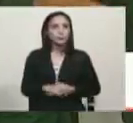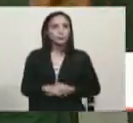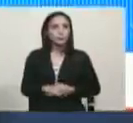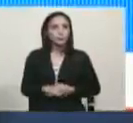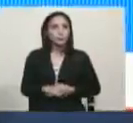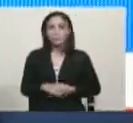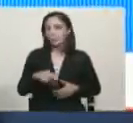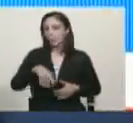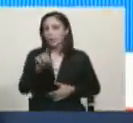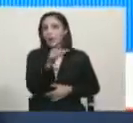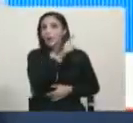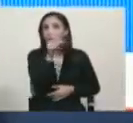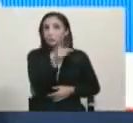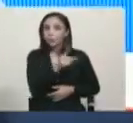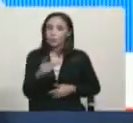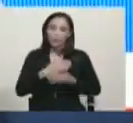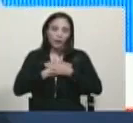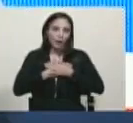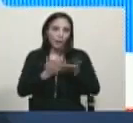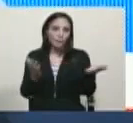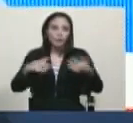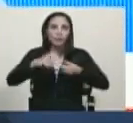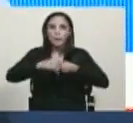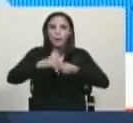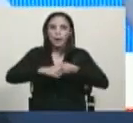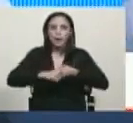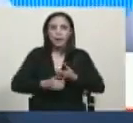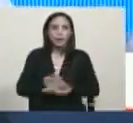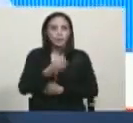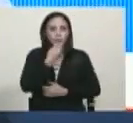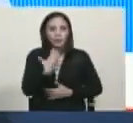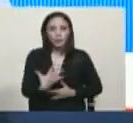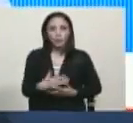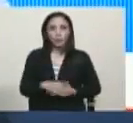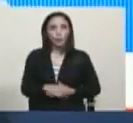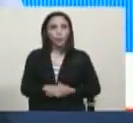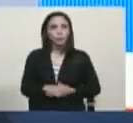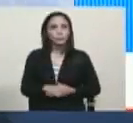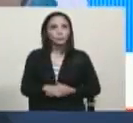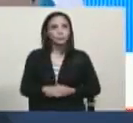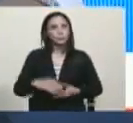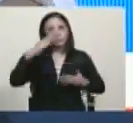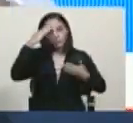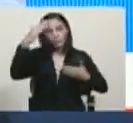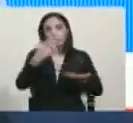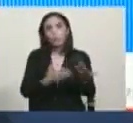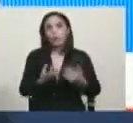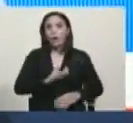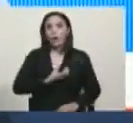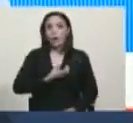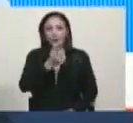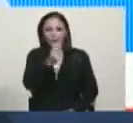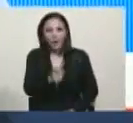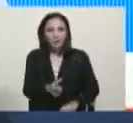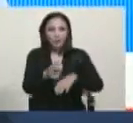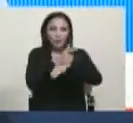nuestro Zulia amado, nuestra Maracaibo linda, linda. Saludo al alcalde de Maracaibo,